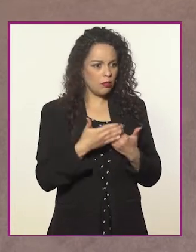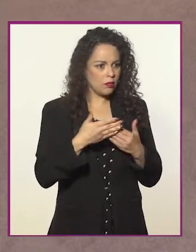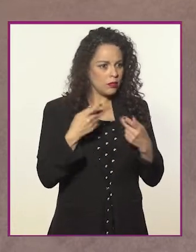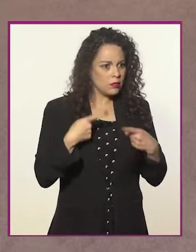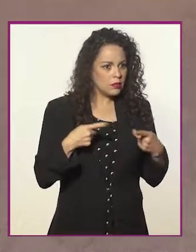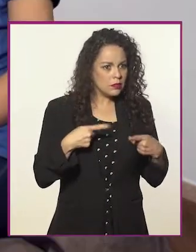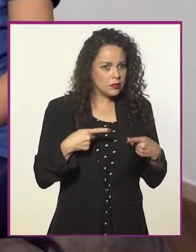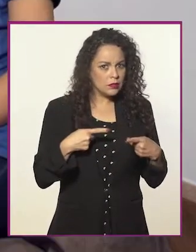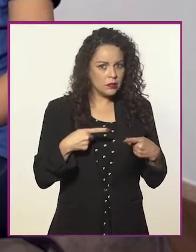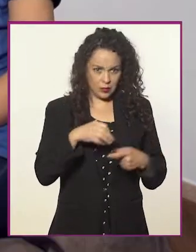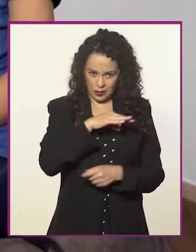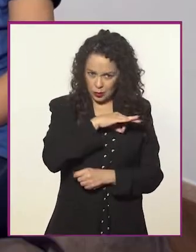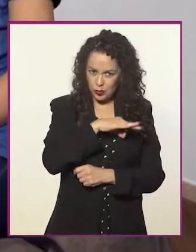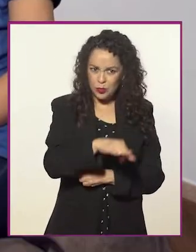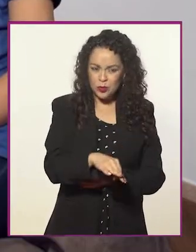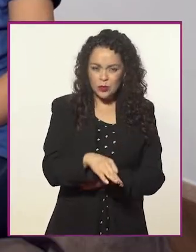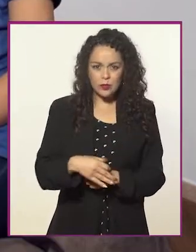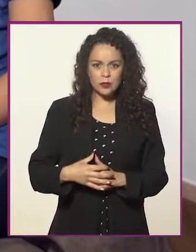pocos?